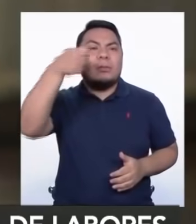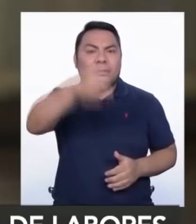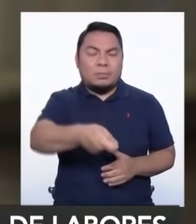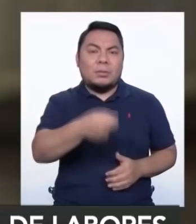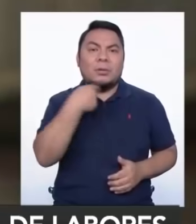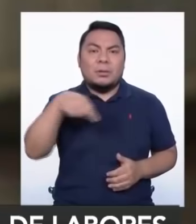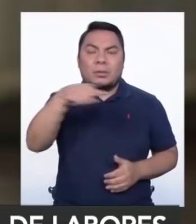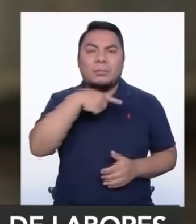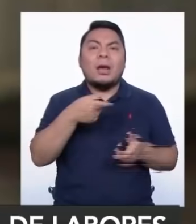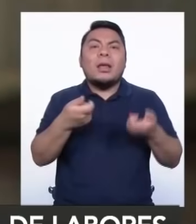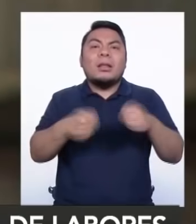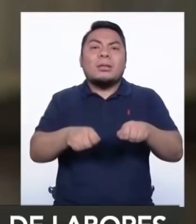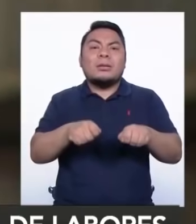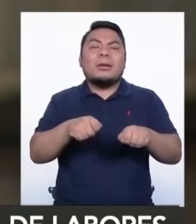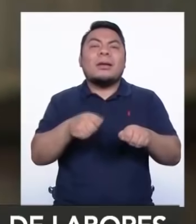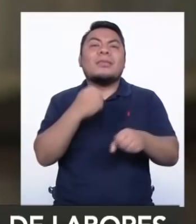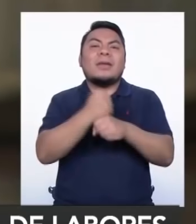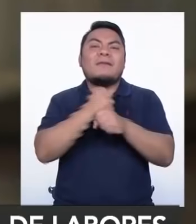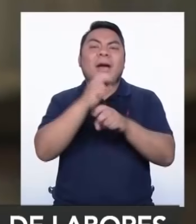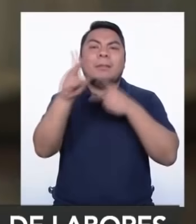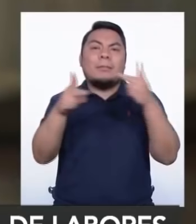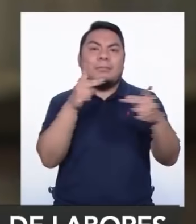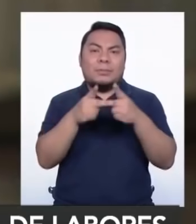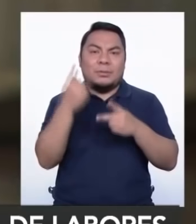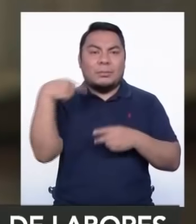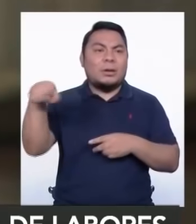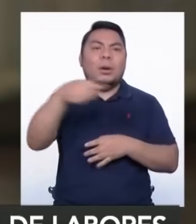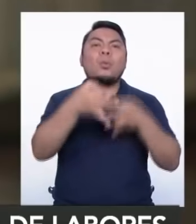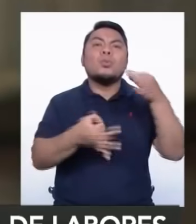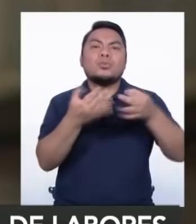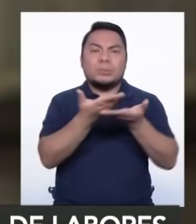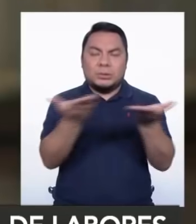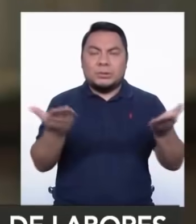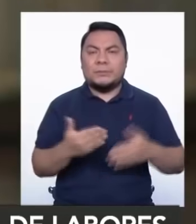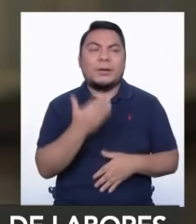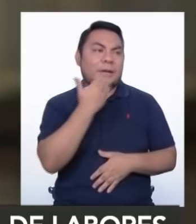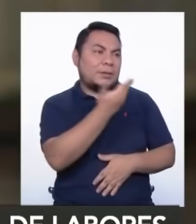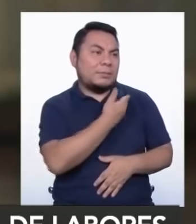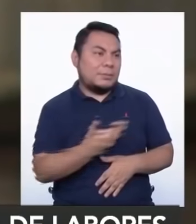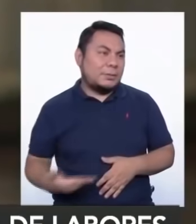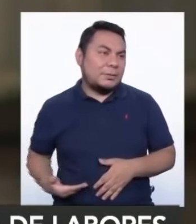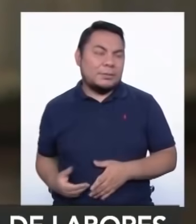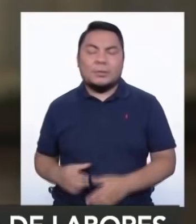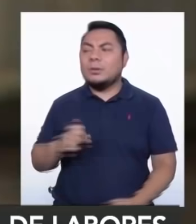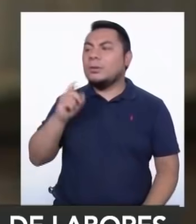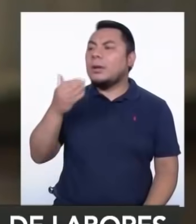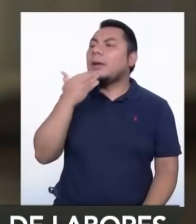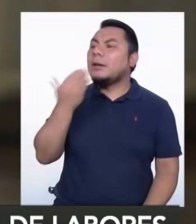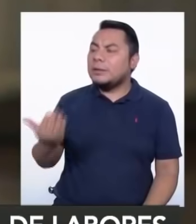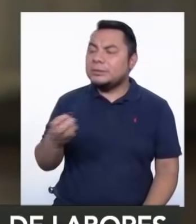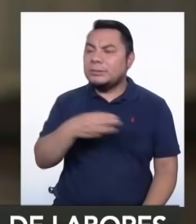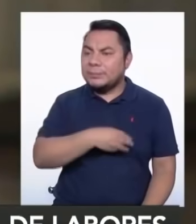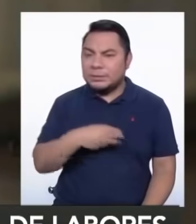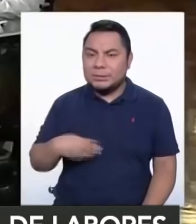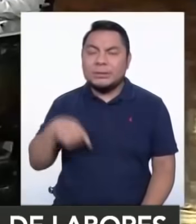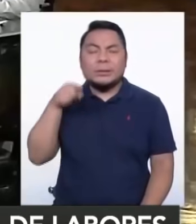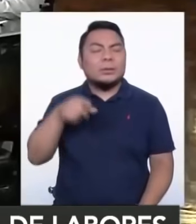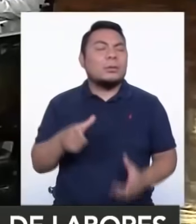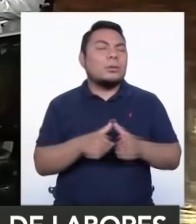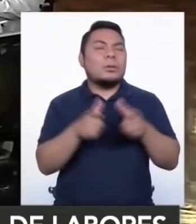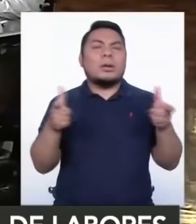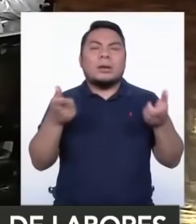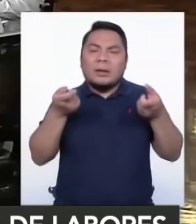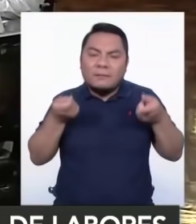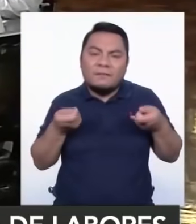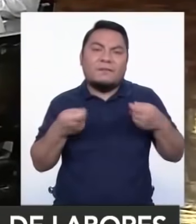suspensiones perfectas con criterio de equidad y de justicia. Gracias, presidente. No, gracias, ministra. Este es un gran esfuerzo.